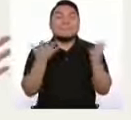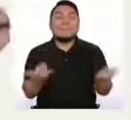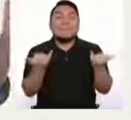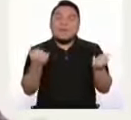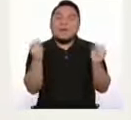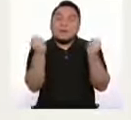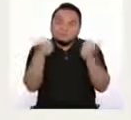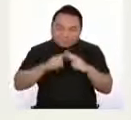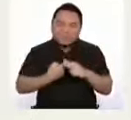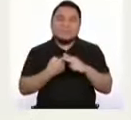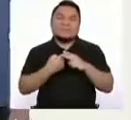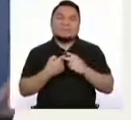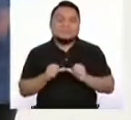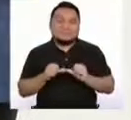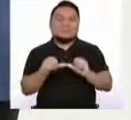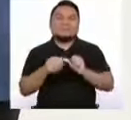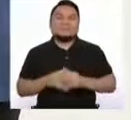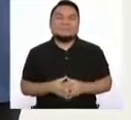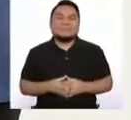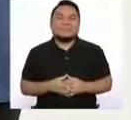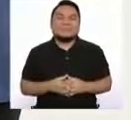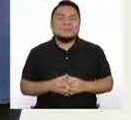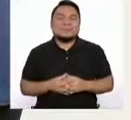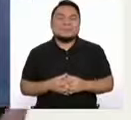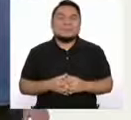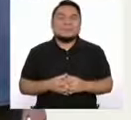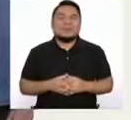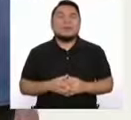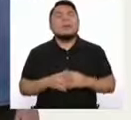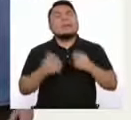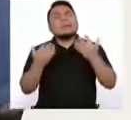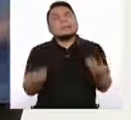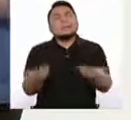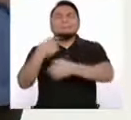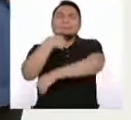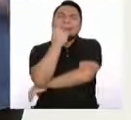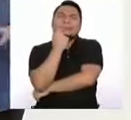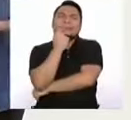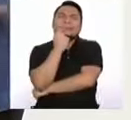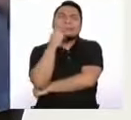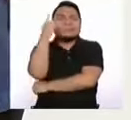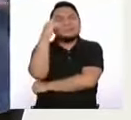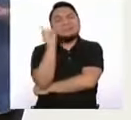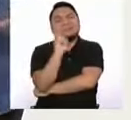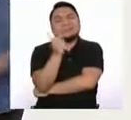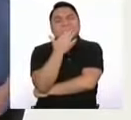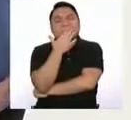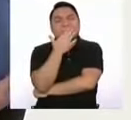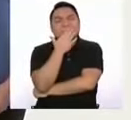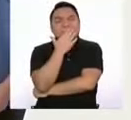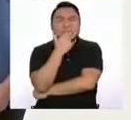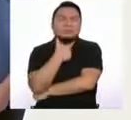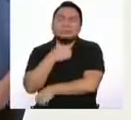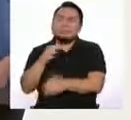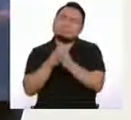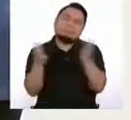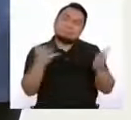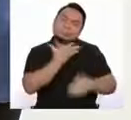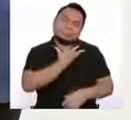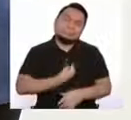a comenzar se ha dicho! ¡Ay! No sabe. Estoy muy pero muy triste.